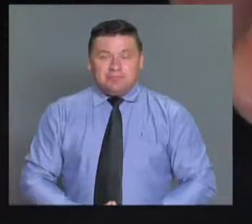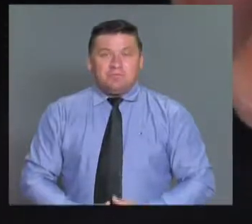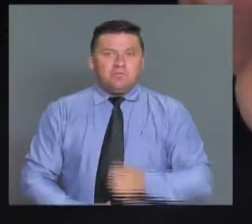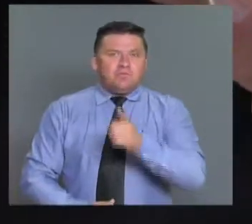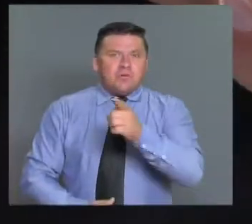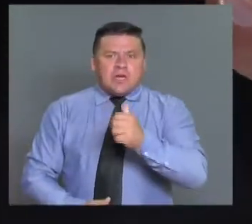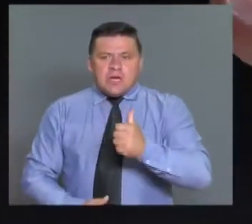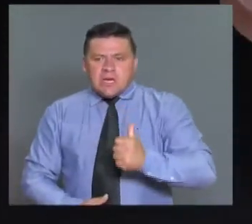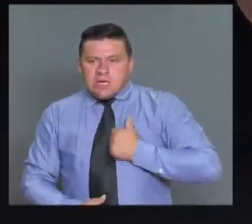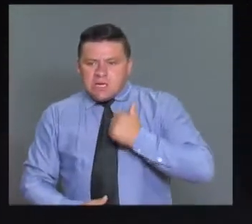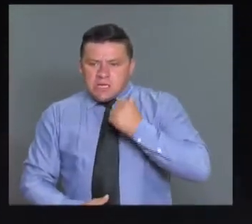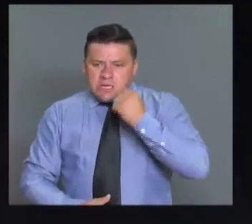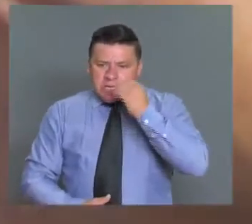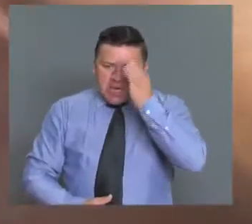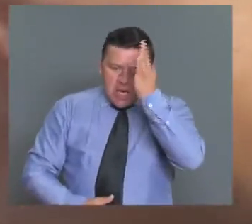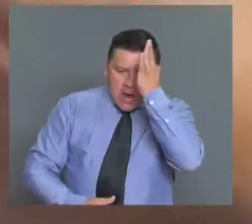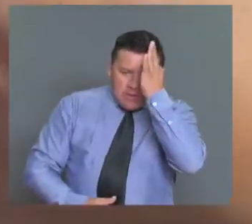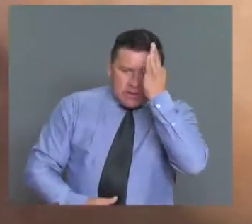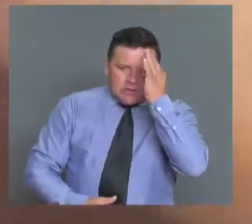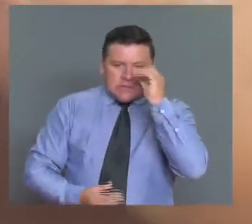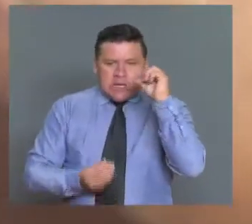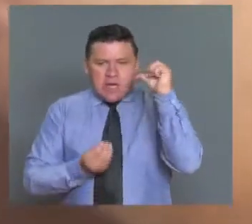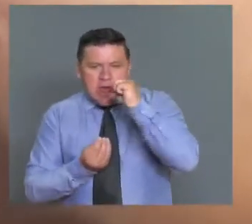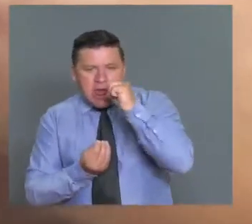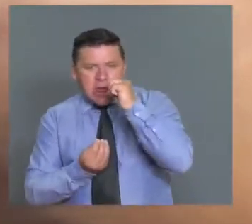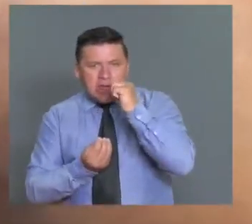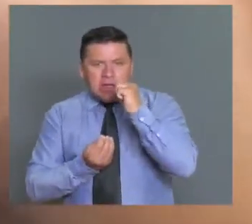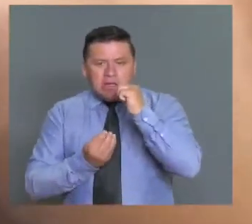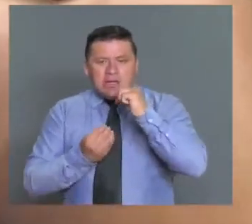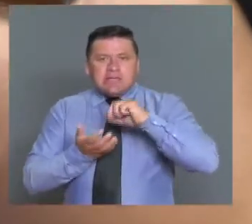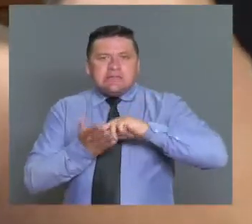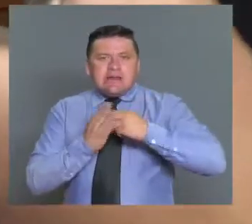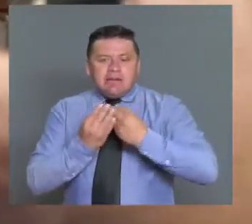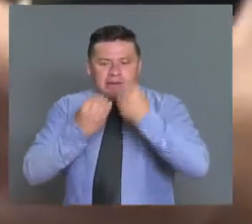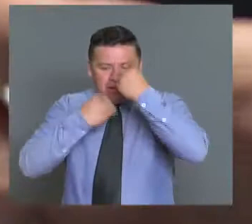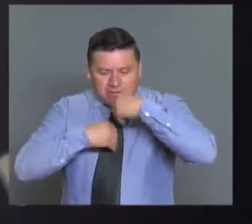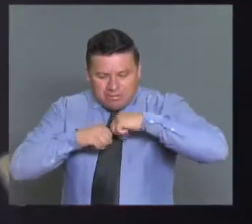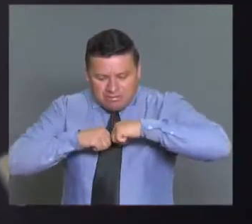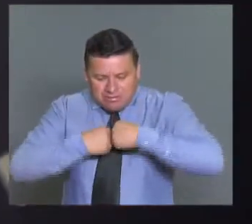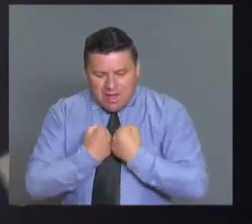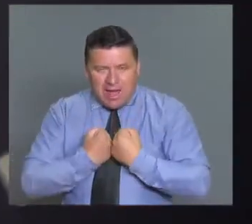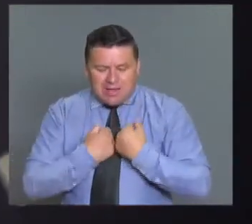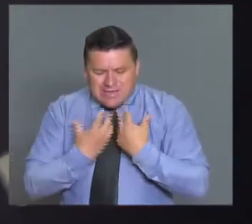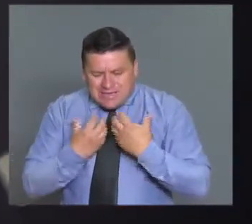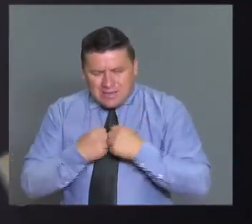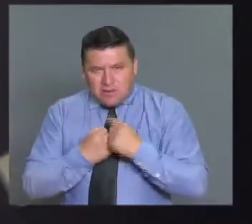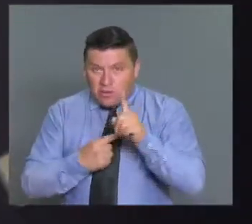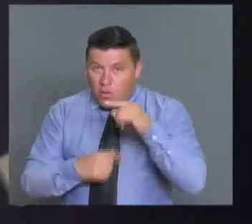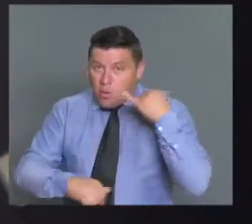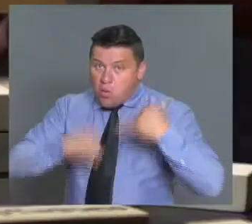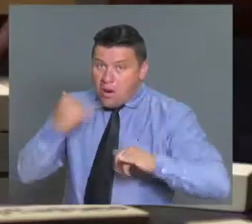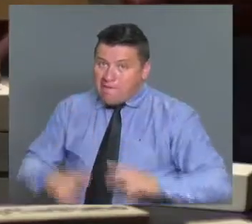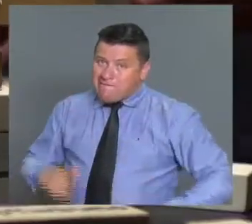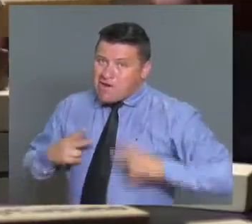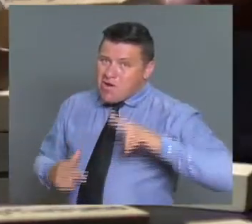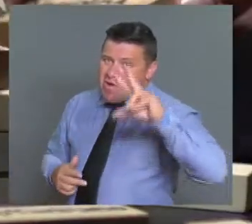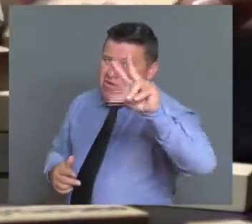Cuando abusas de las drogas, se derrumba todo lo que más quieres. No juegues con tu